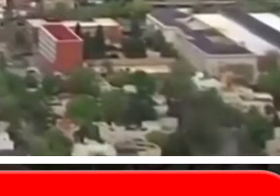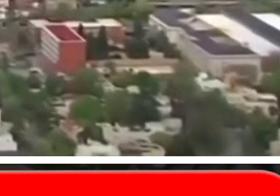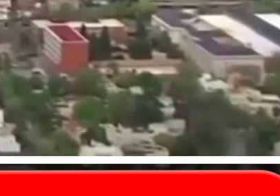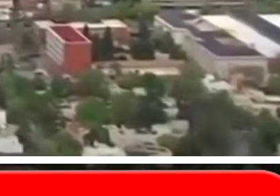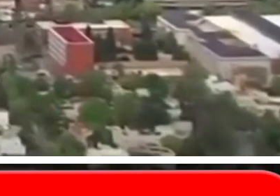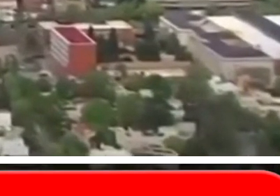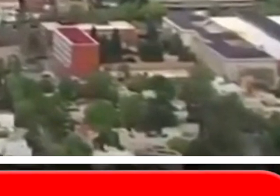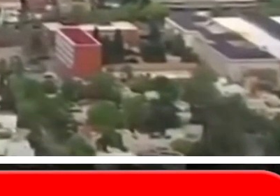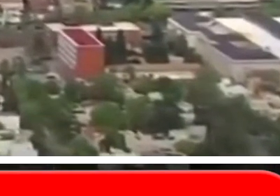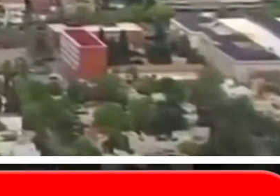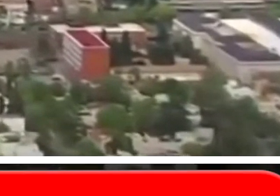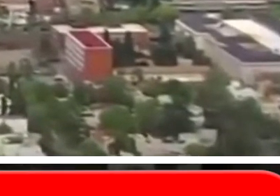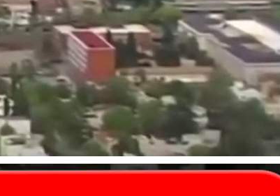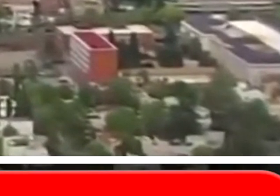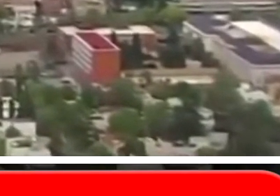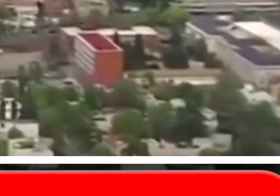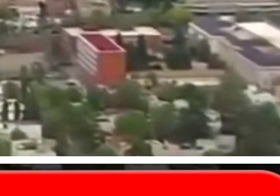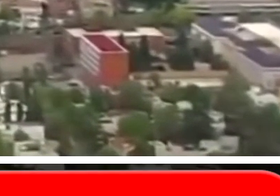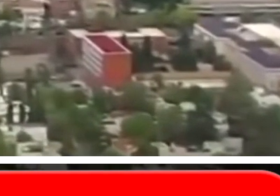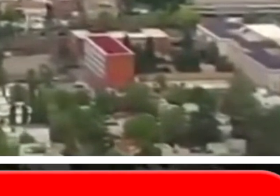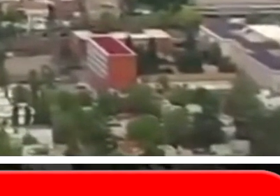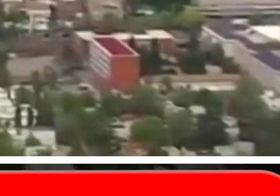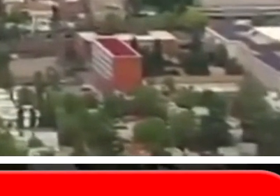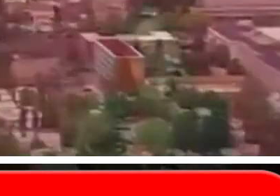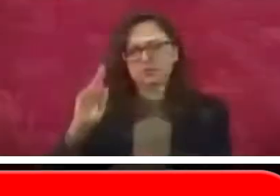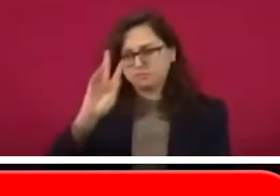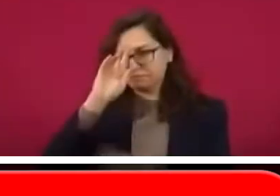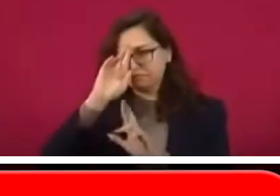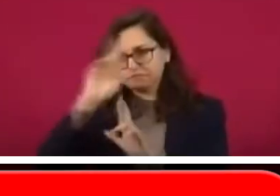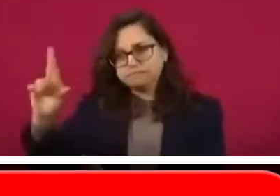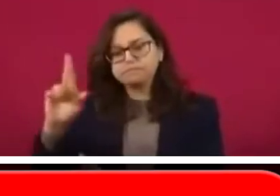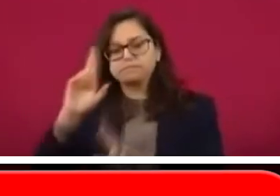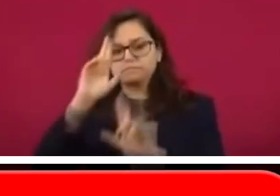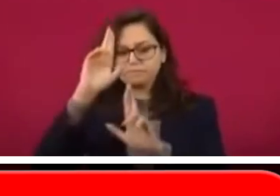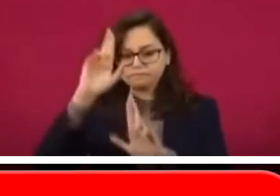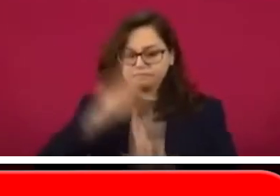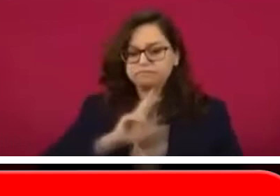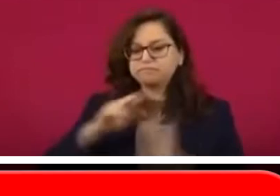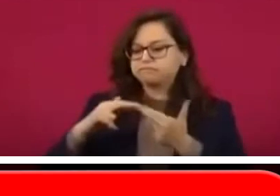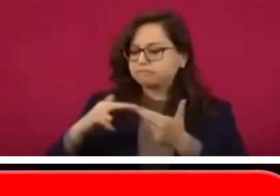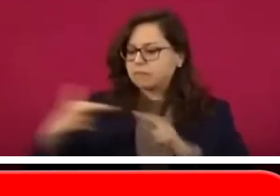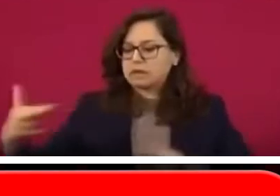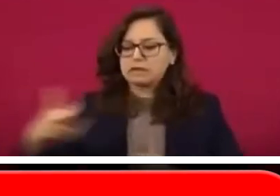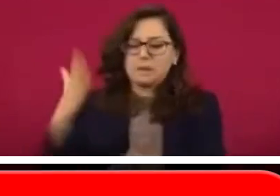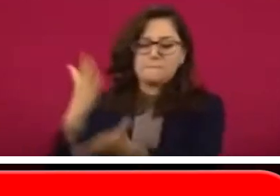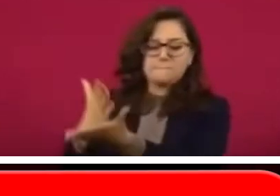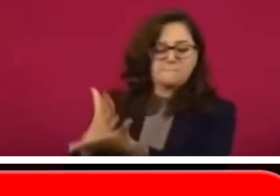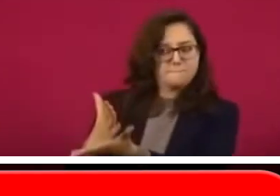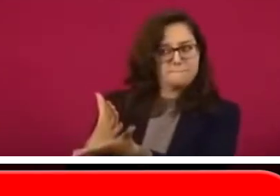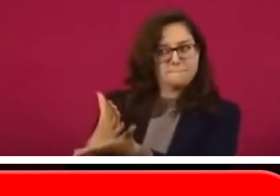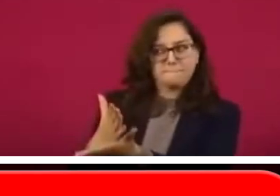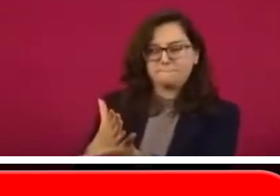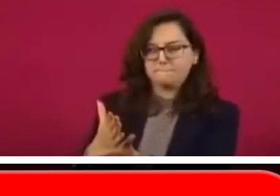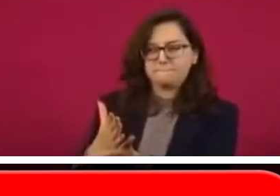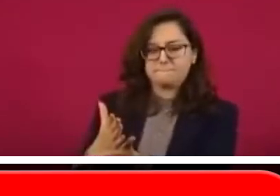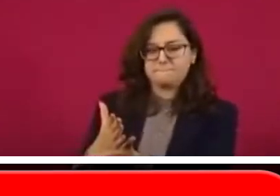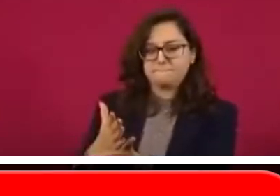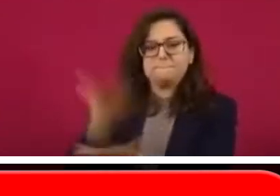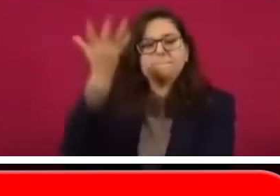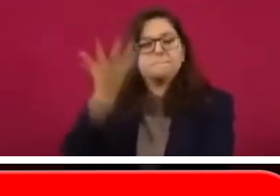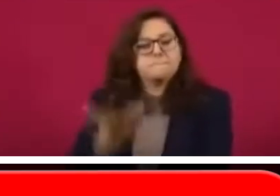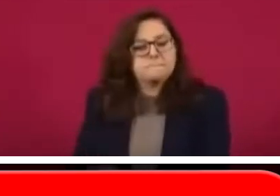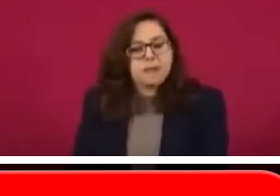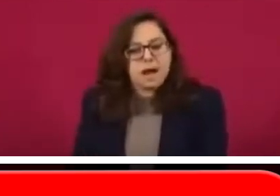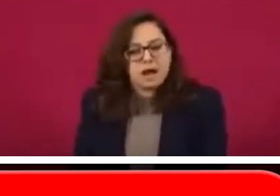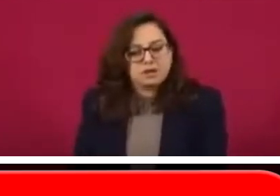mercado energético a favor de intereses privados. Hacer una pausa en las relaciones porque era